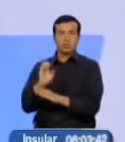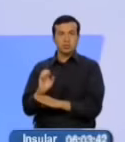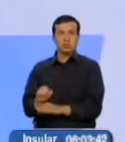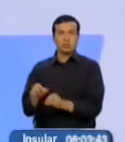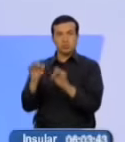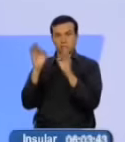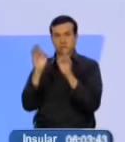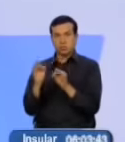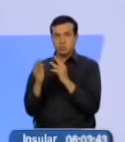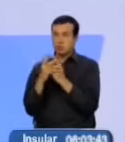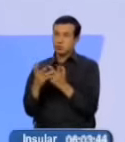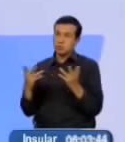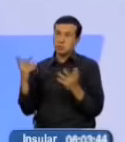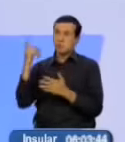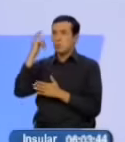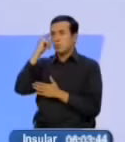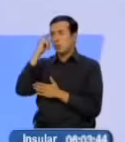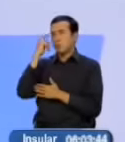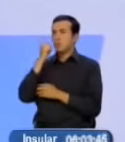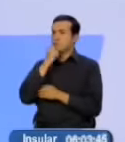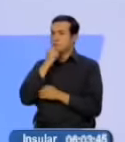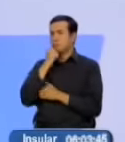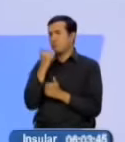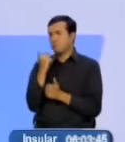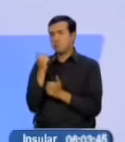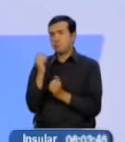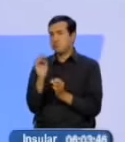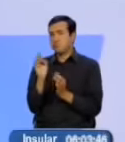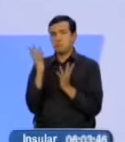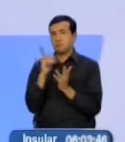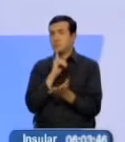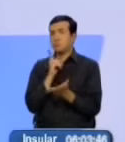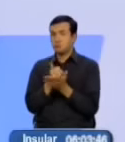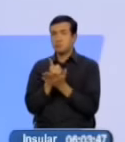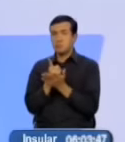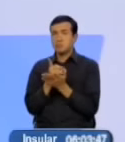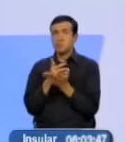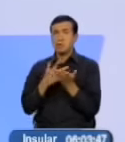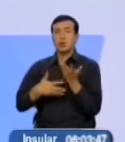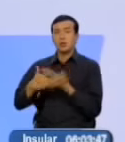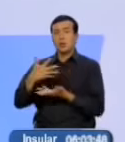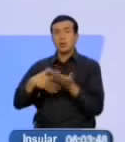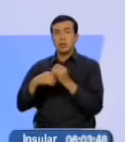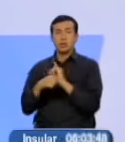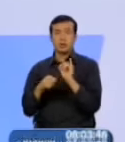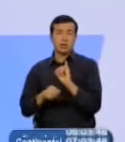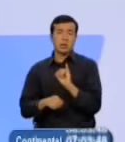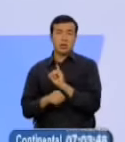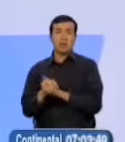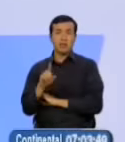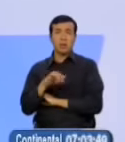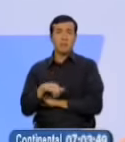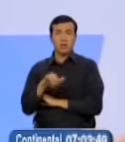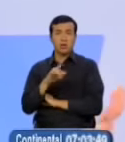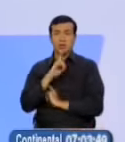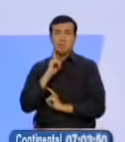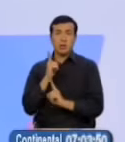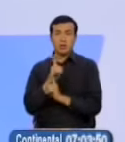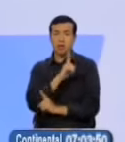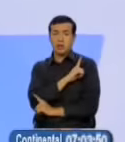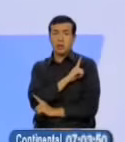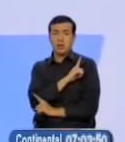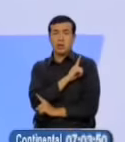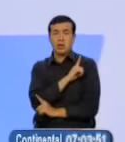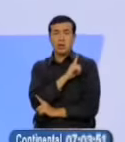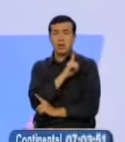y eso nos parece que funciona muy bien, que el espacio adecuado es la Izquierda Democrática, que puede rescatar un legado de